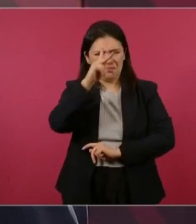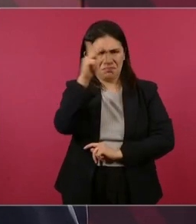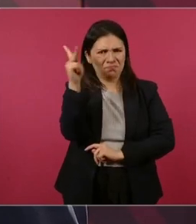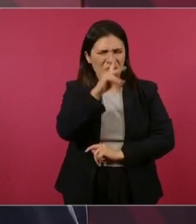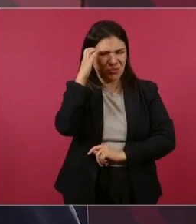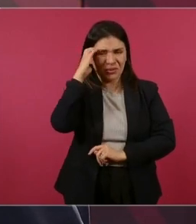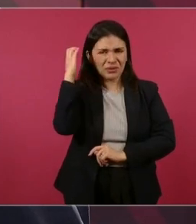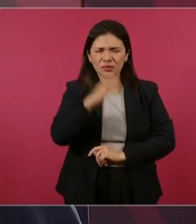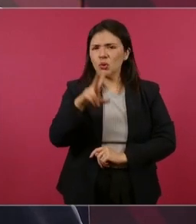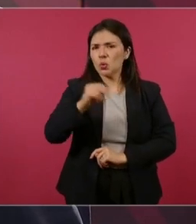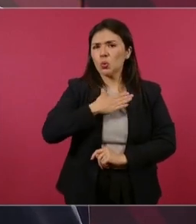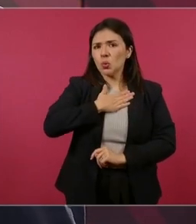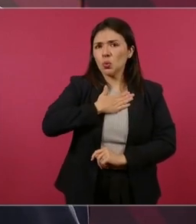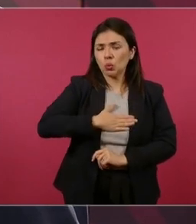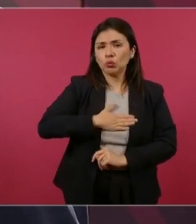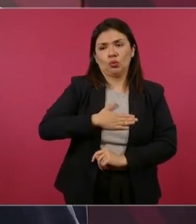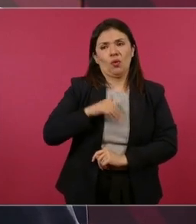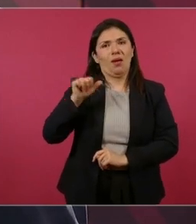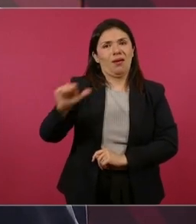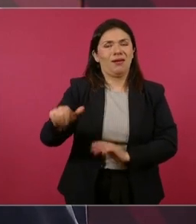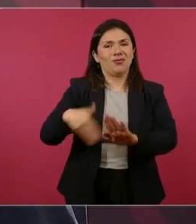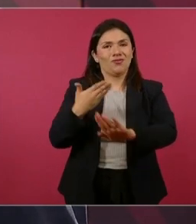injusto a Cuba,